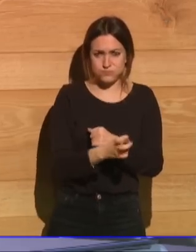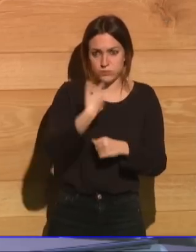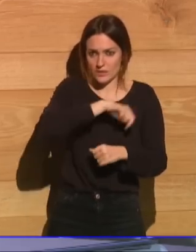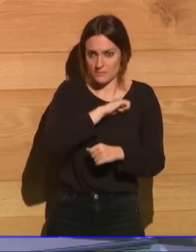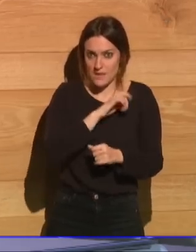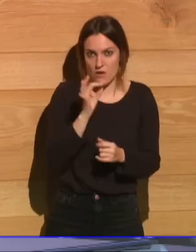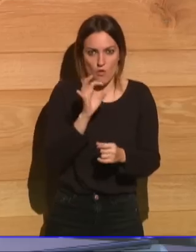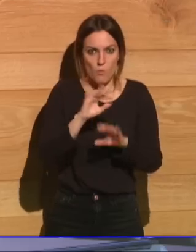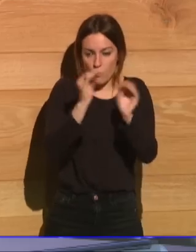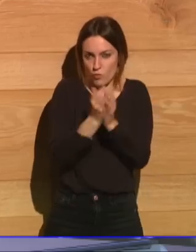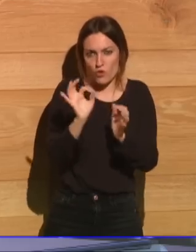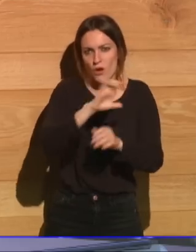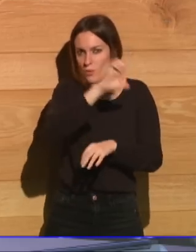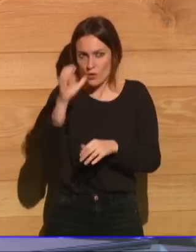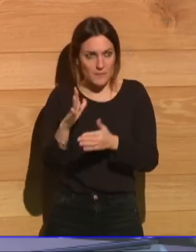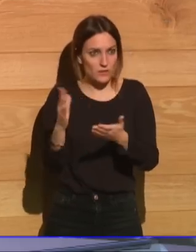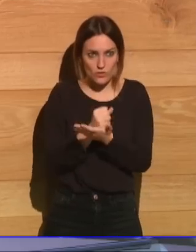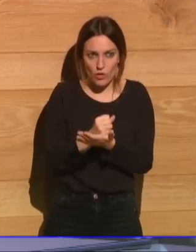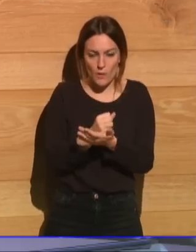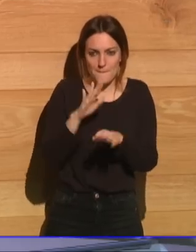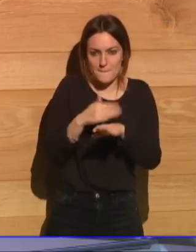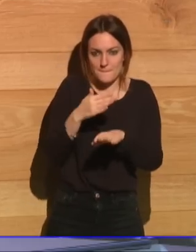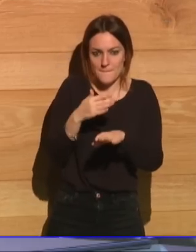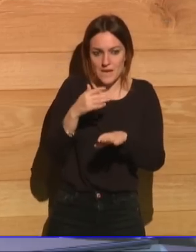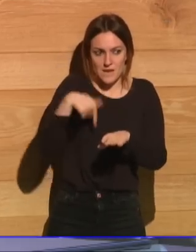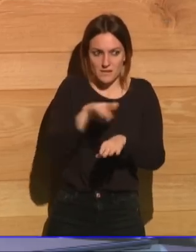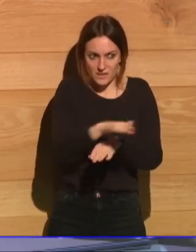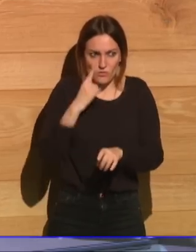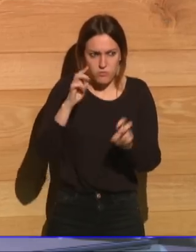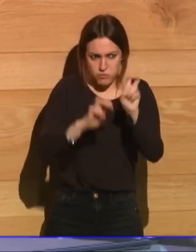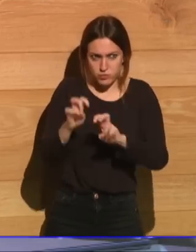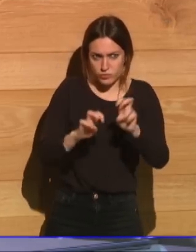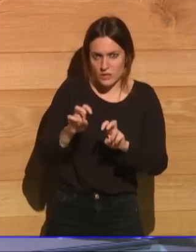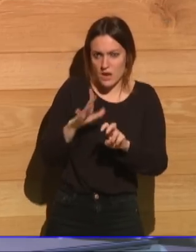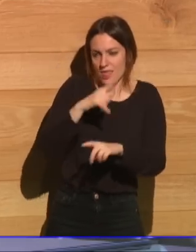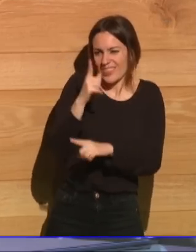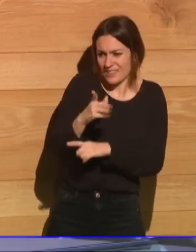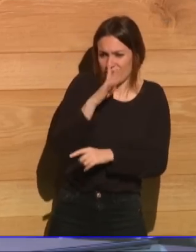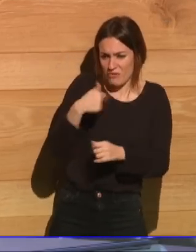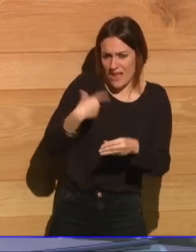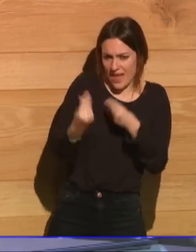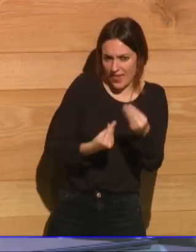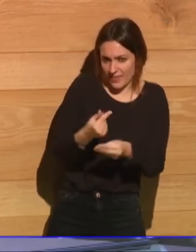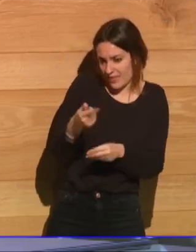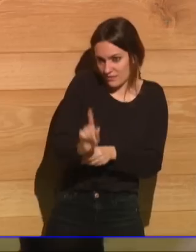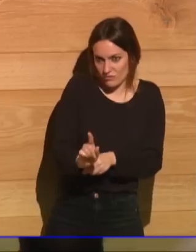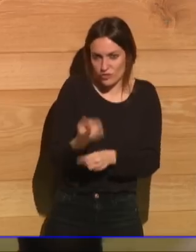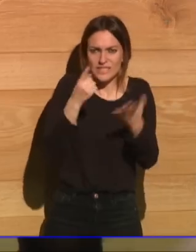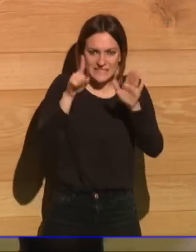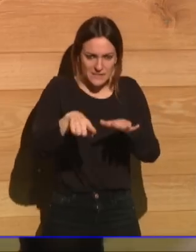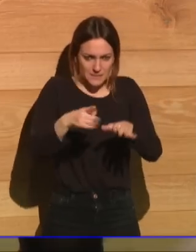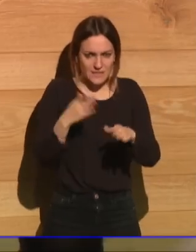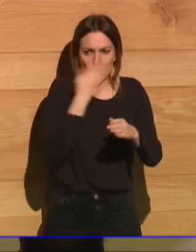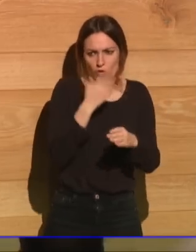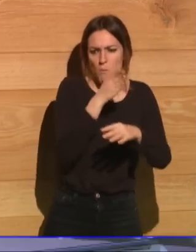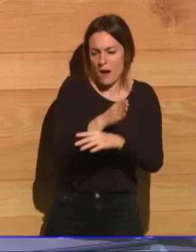España o todo el mundo o toda Europa o toda... Buscando niños. Claro, eso no es, un director no hace eso, ni se dedica 6 meses a ir a los colegios como